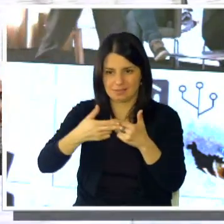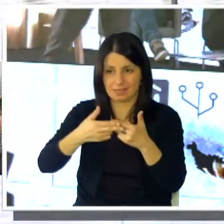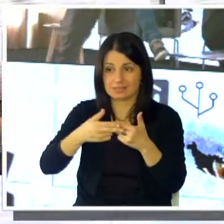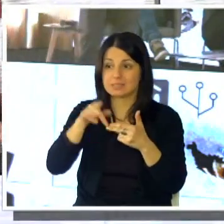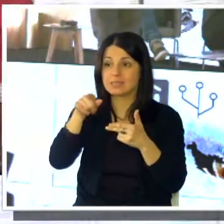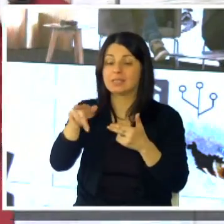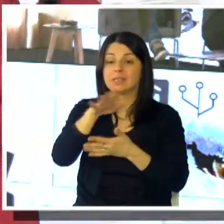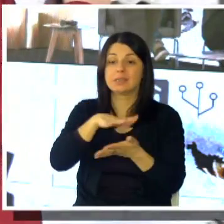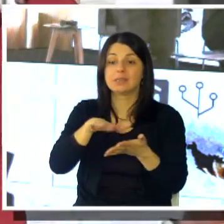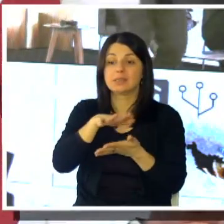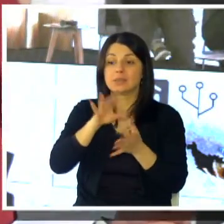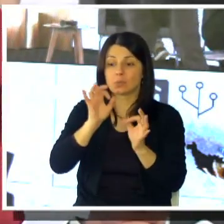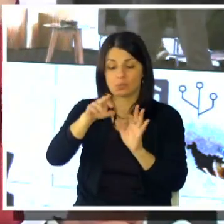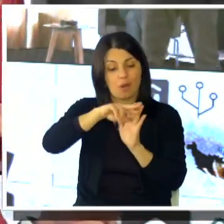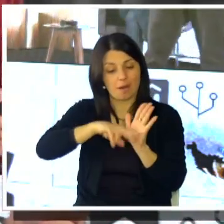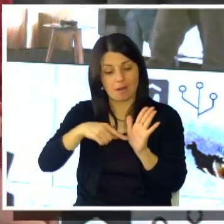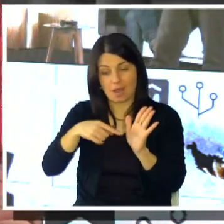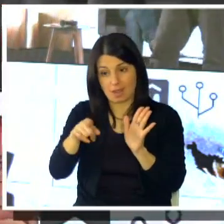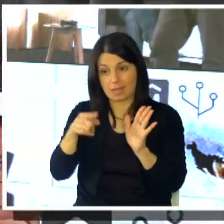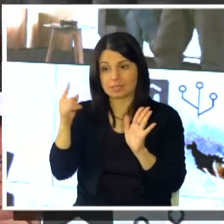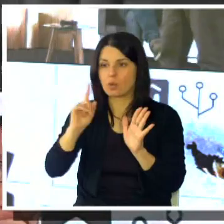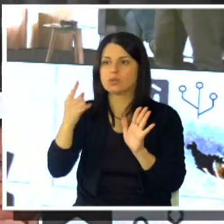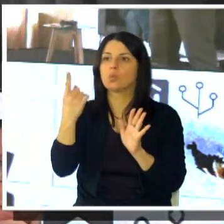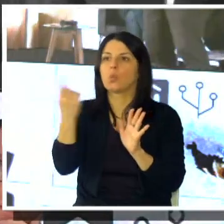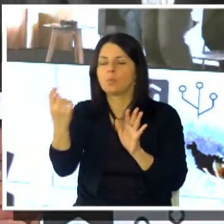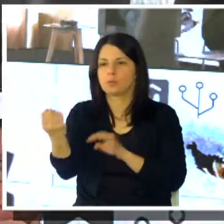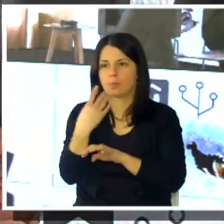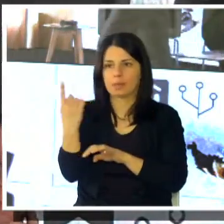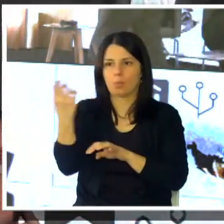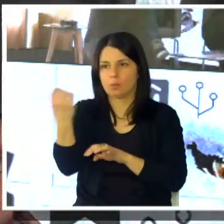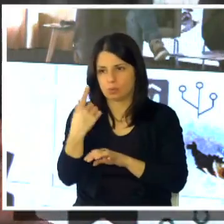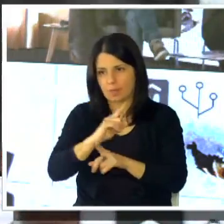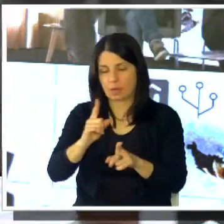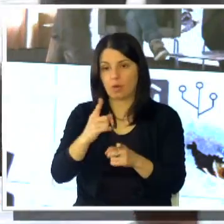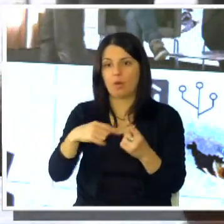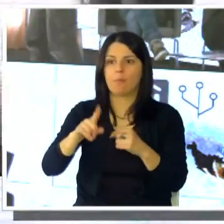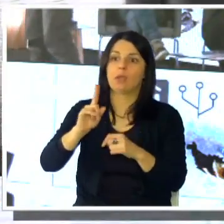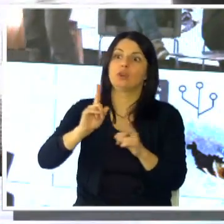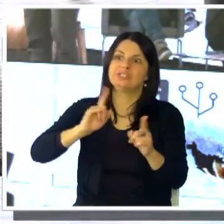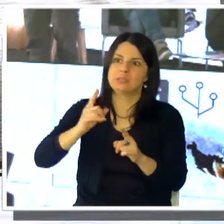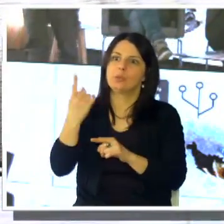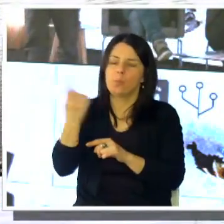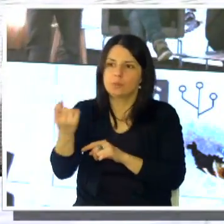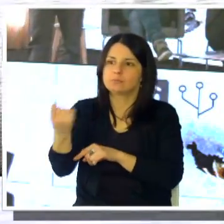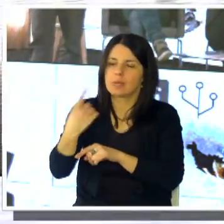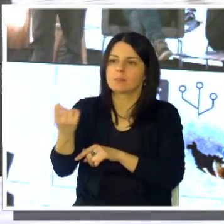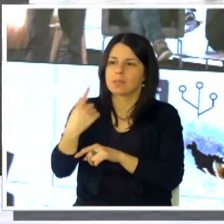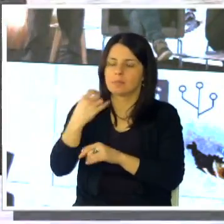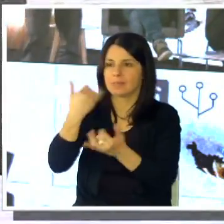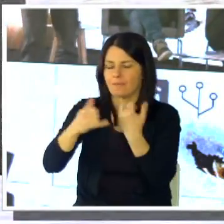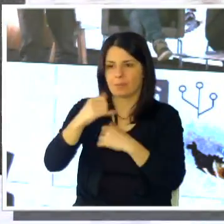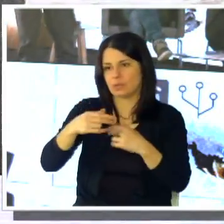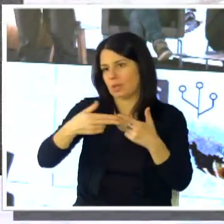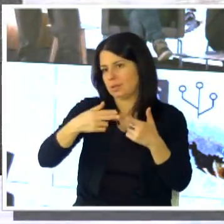este caso hay reglas, no envían cada un minuto, pero si fuera el caso, la plataforma